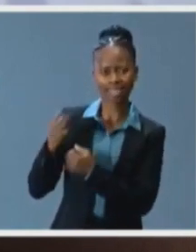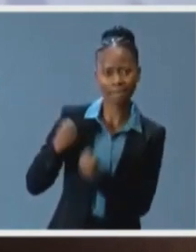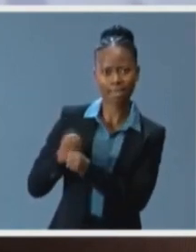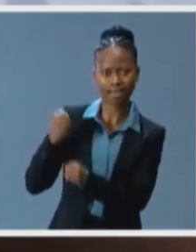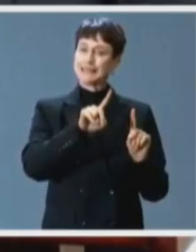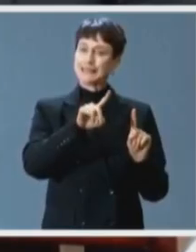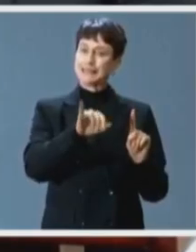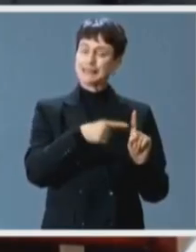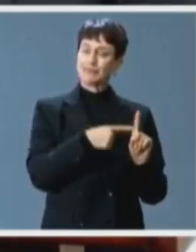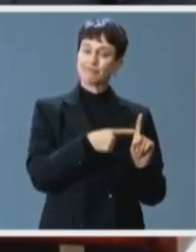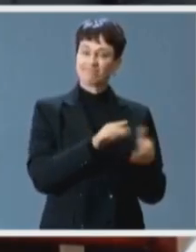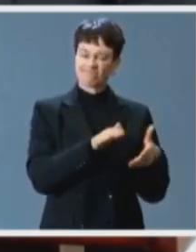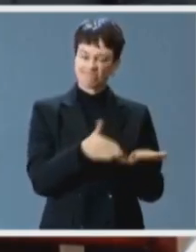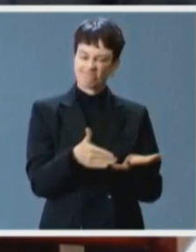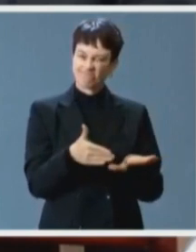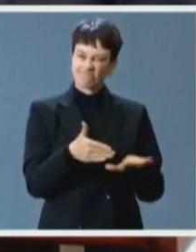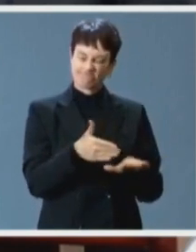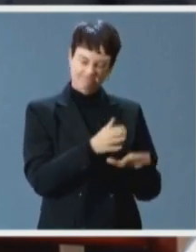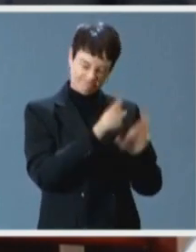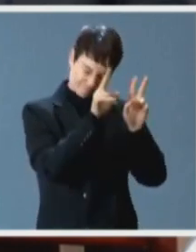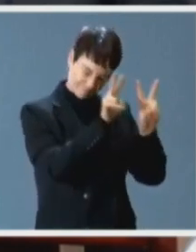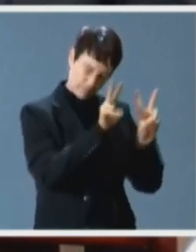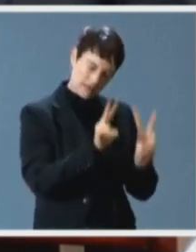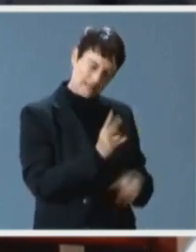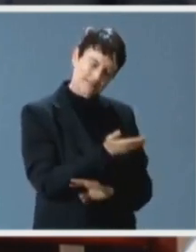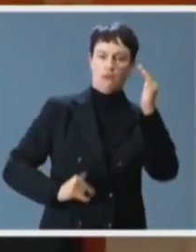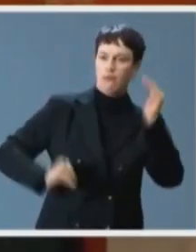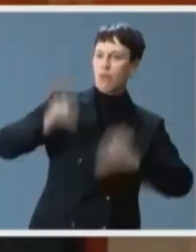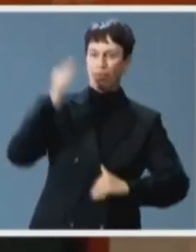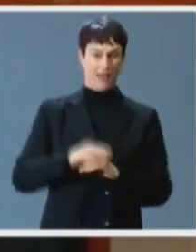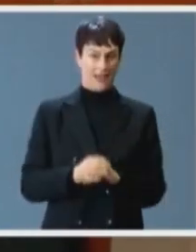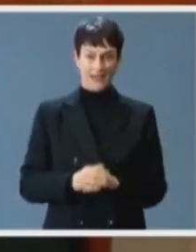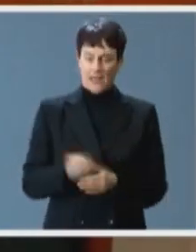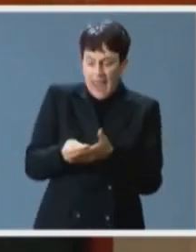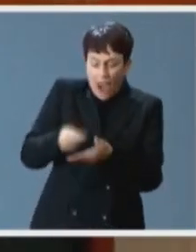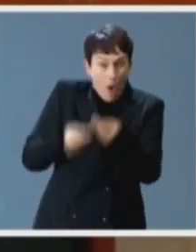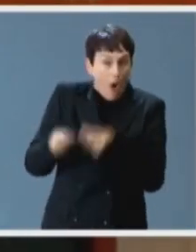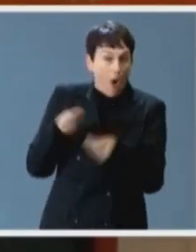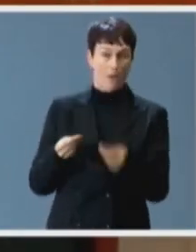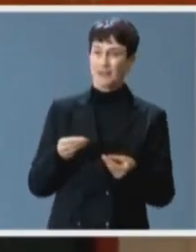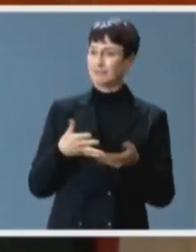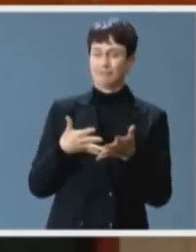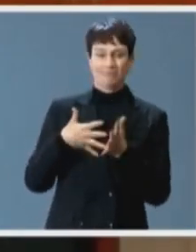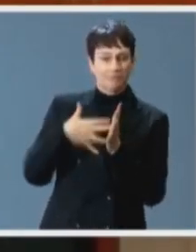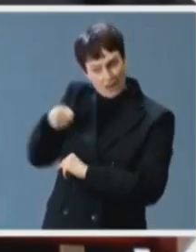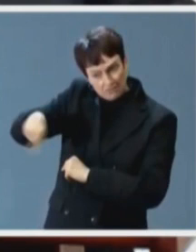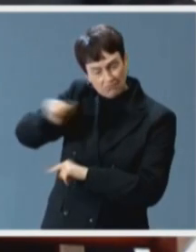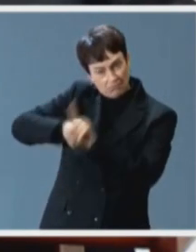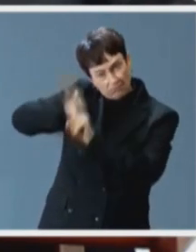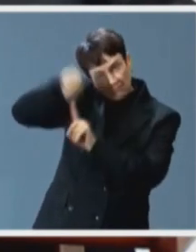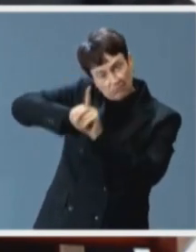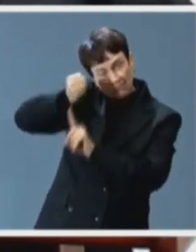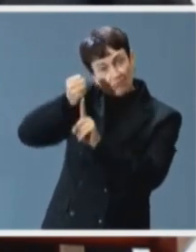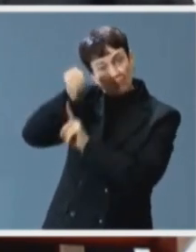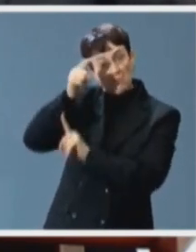nelson mandela guterres señaló que la pandemia evidenció mentiras como que el libre mercado puede proveer de cuidados médicos a todos la ilusión